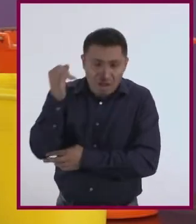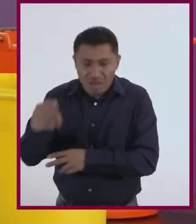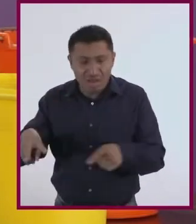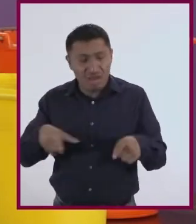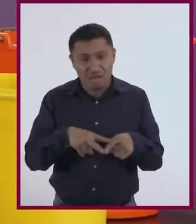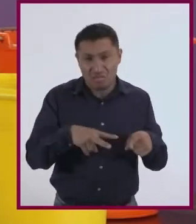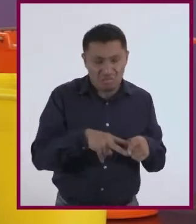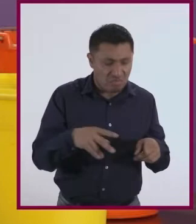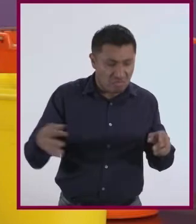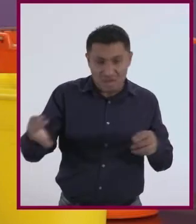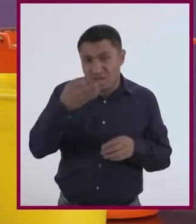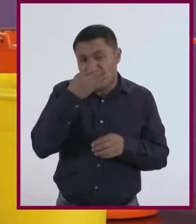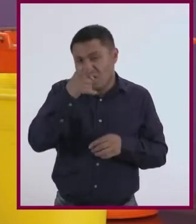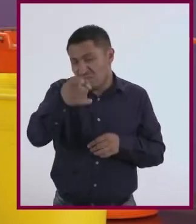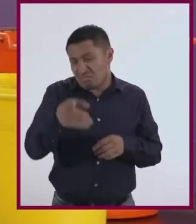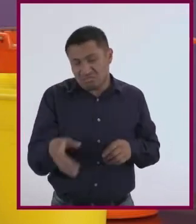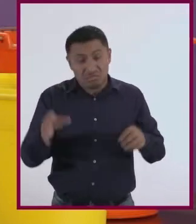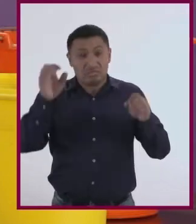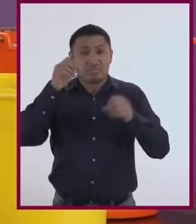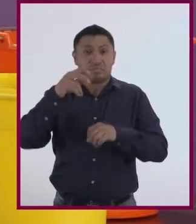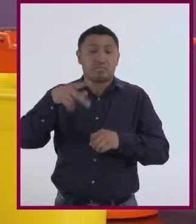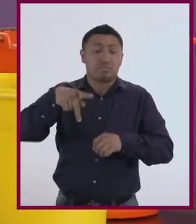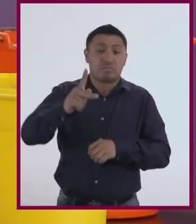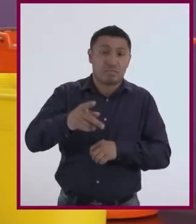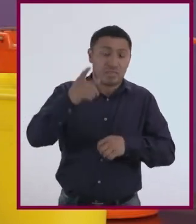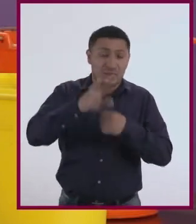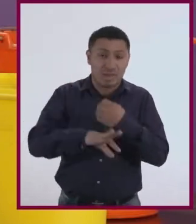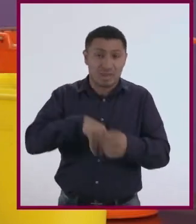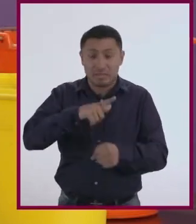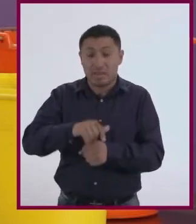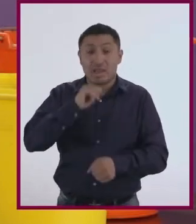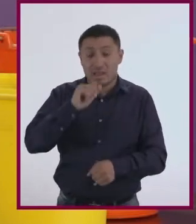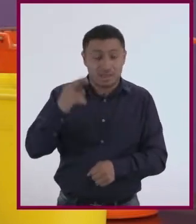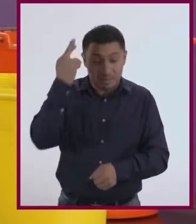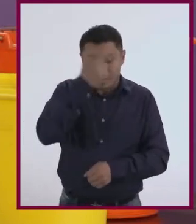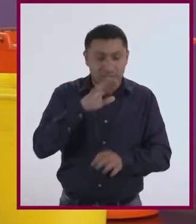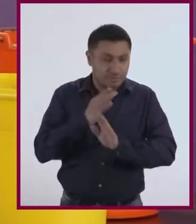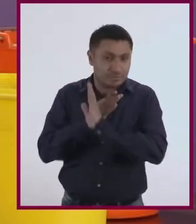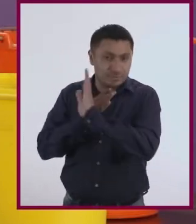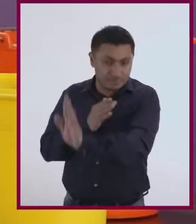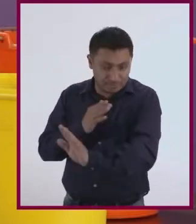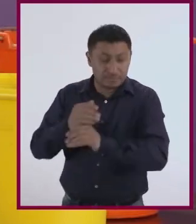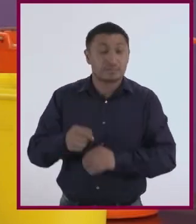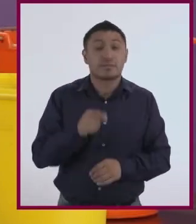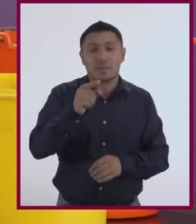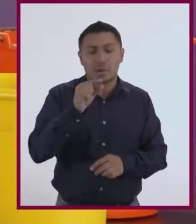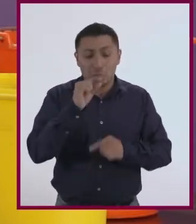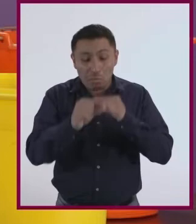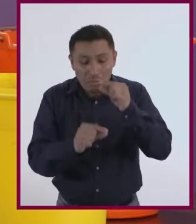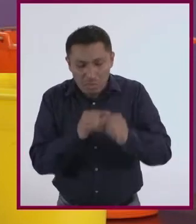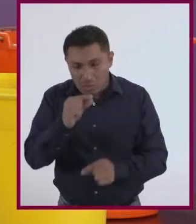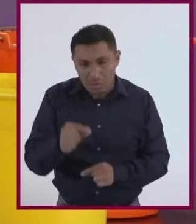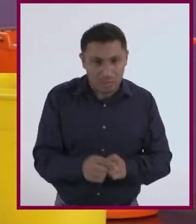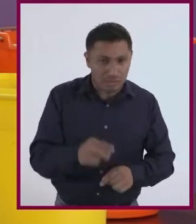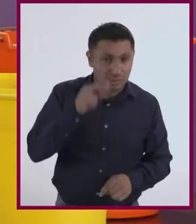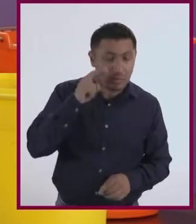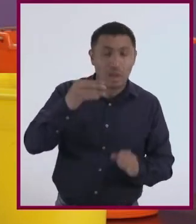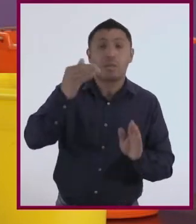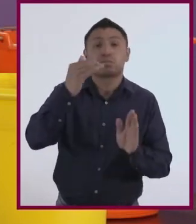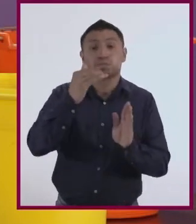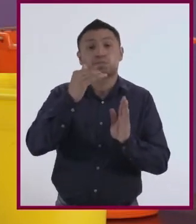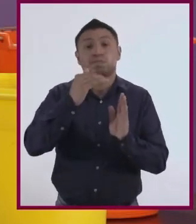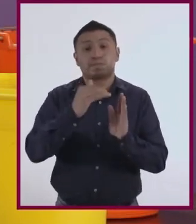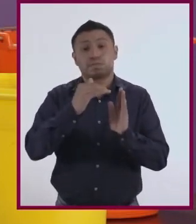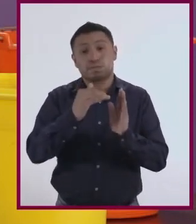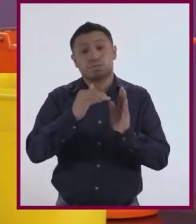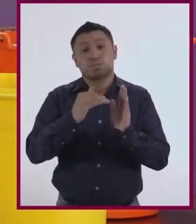algún parque que tengas cercano mientras no tengan plagas. Conforme van pasando las semanas, irás notando que tu composta ocupa menos espacio, se